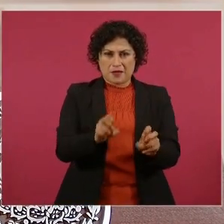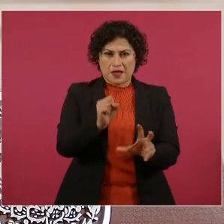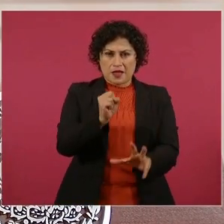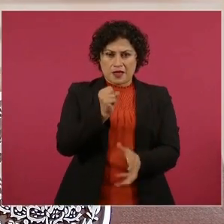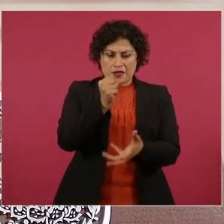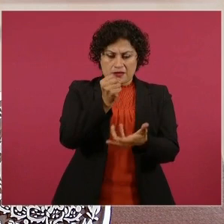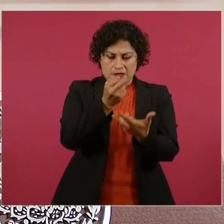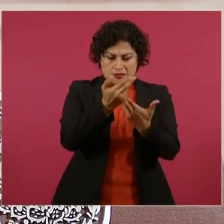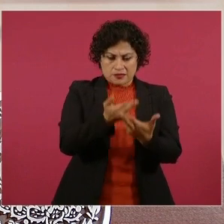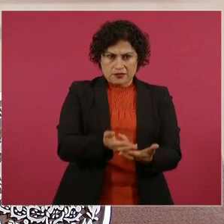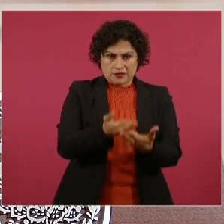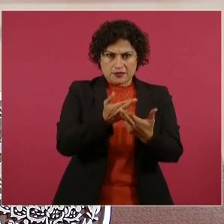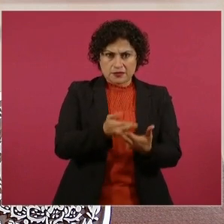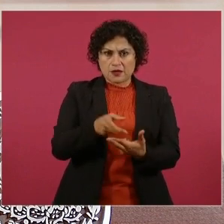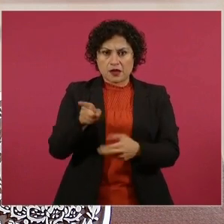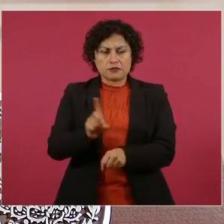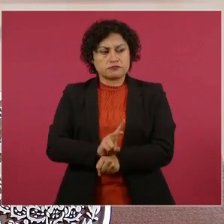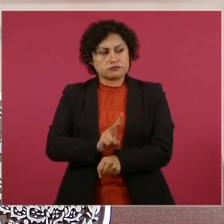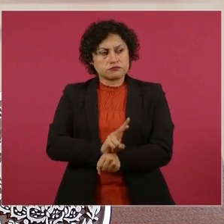devuelvan el